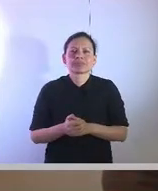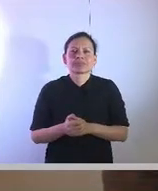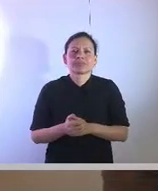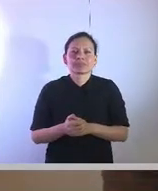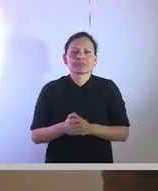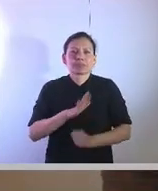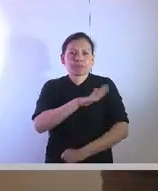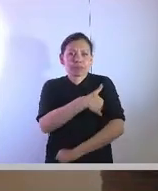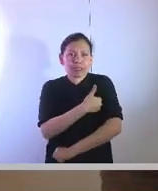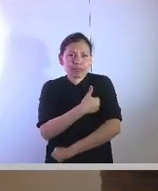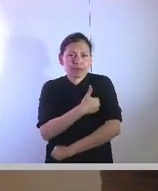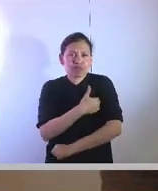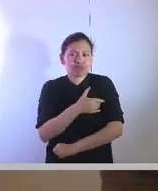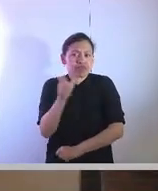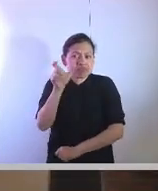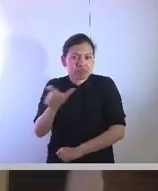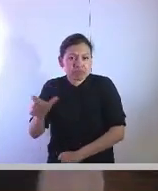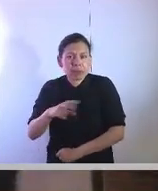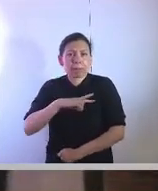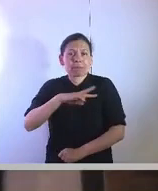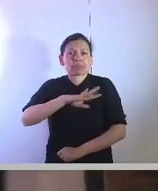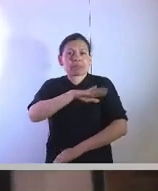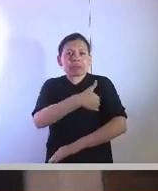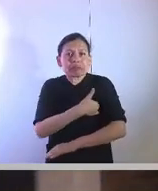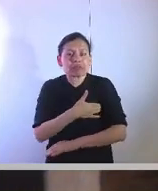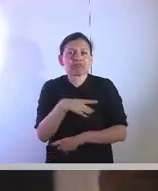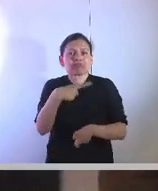nuestros ministros, viceministras,